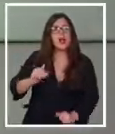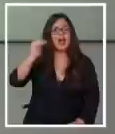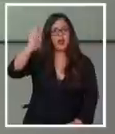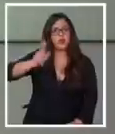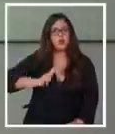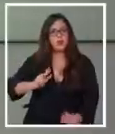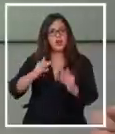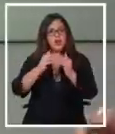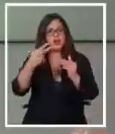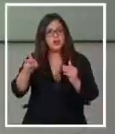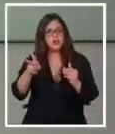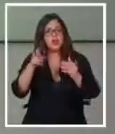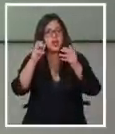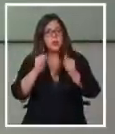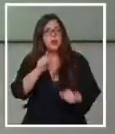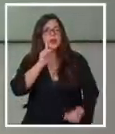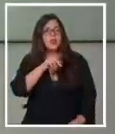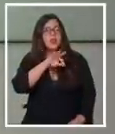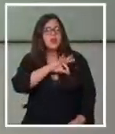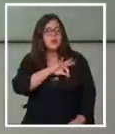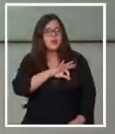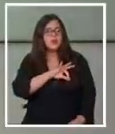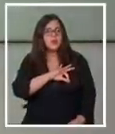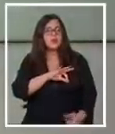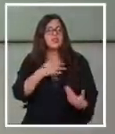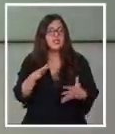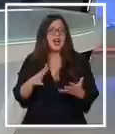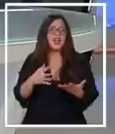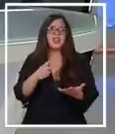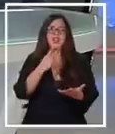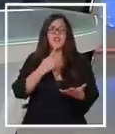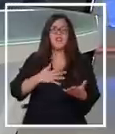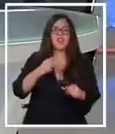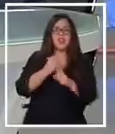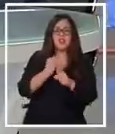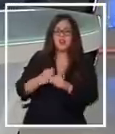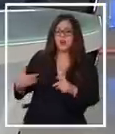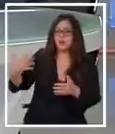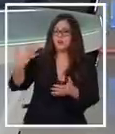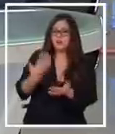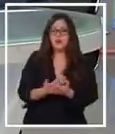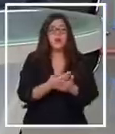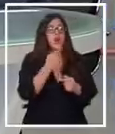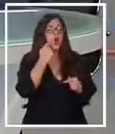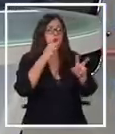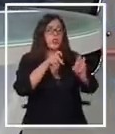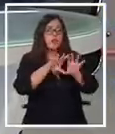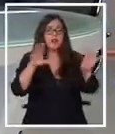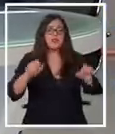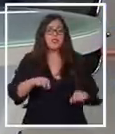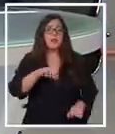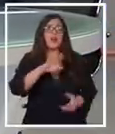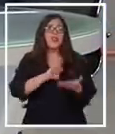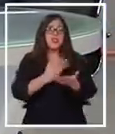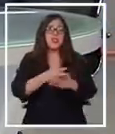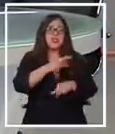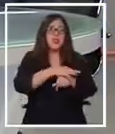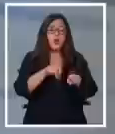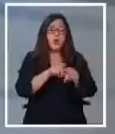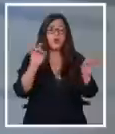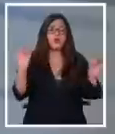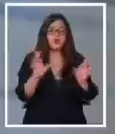no pueda tener una pensión digna después de toda una vida de trabajo presente y en el tema de salud también en la convención hacia un sistema nacional